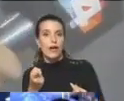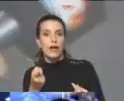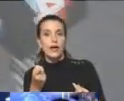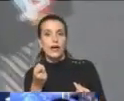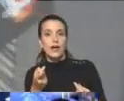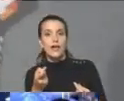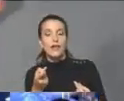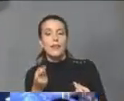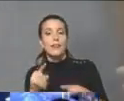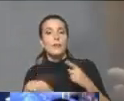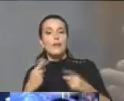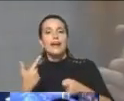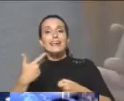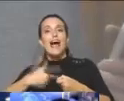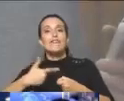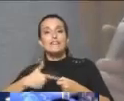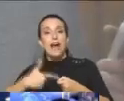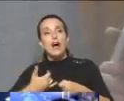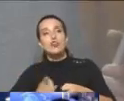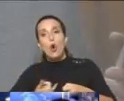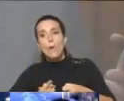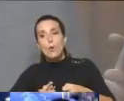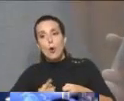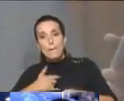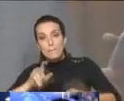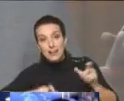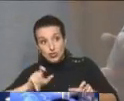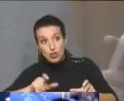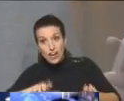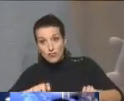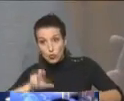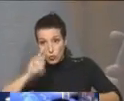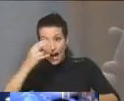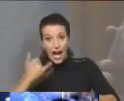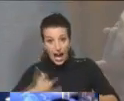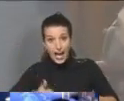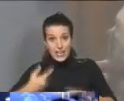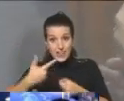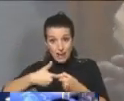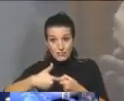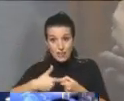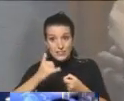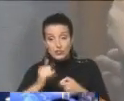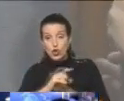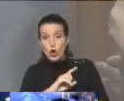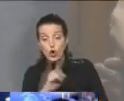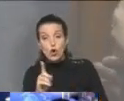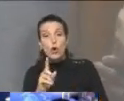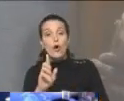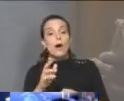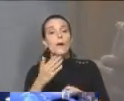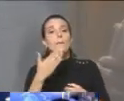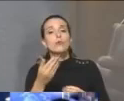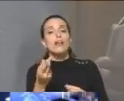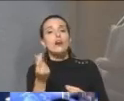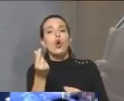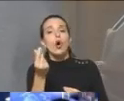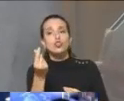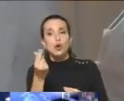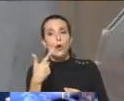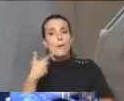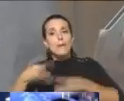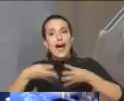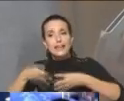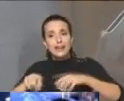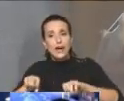este luego el suministro de combustible la ciudadanía que es lo que puede esperar en los próximos días y por el otro lado en términos de costo cuánto le va a costar